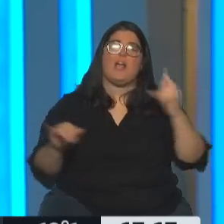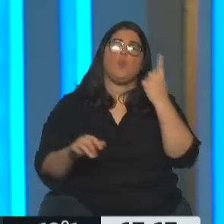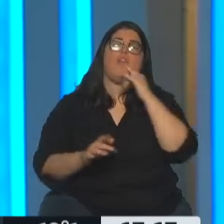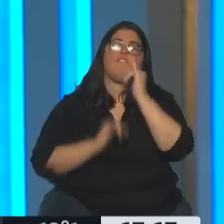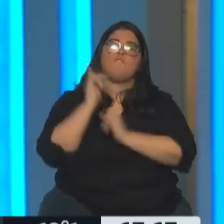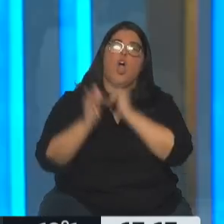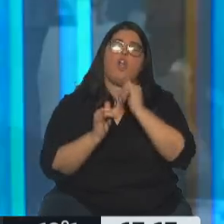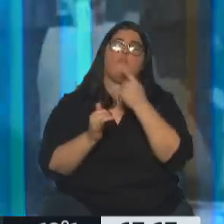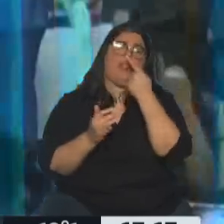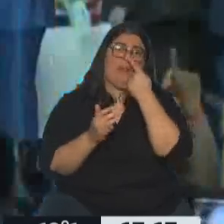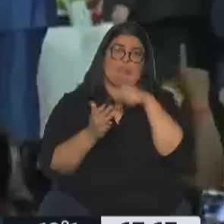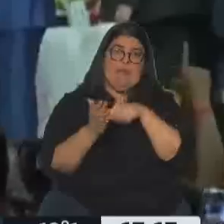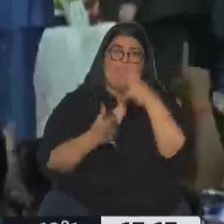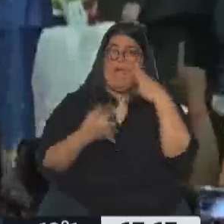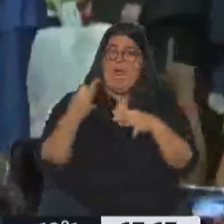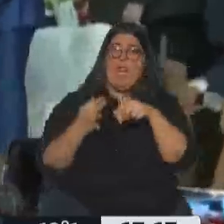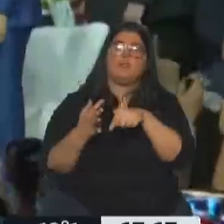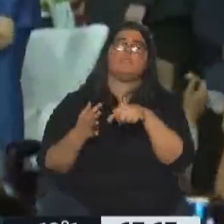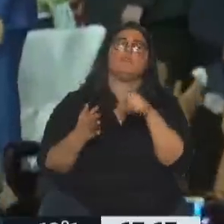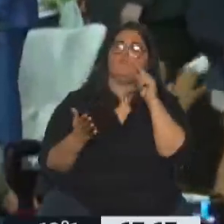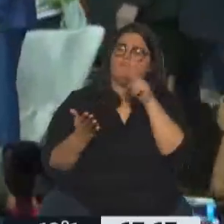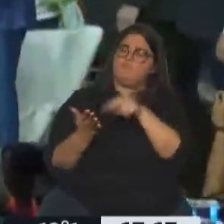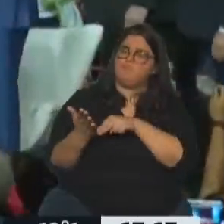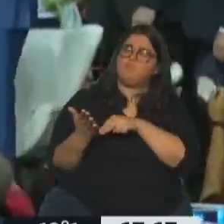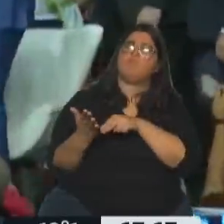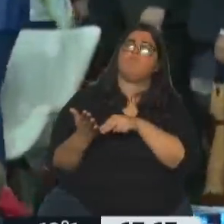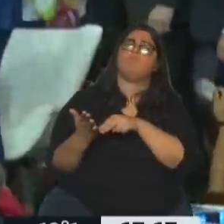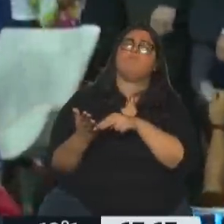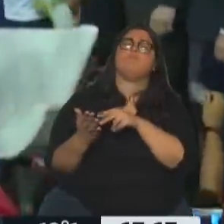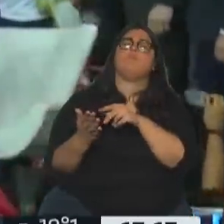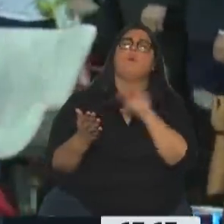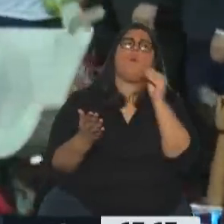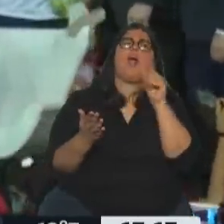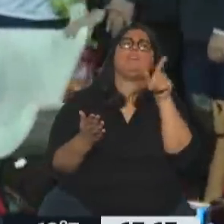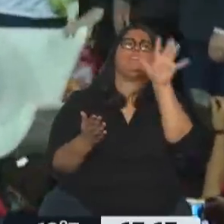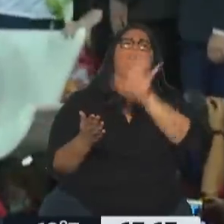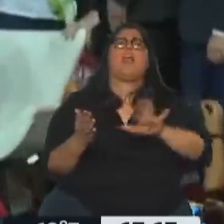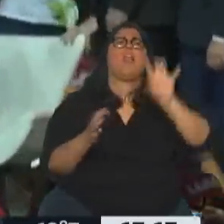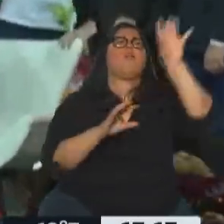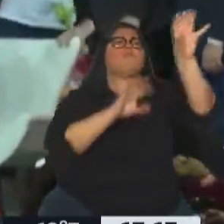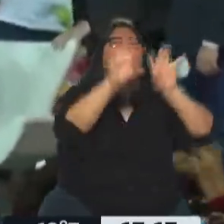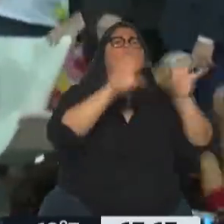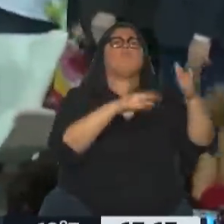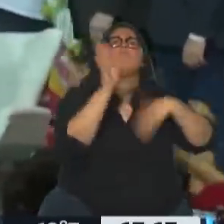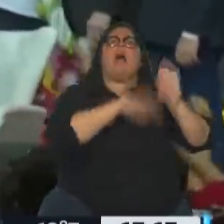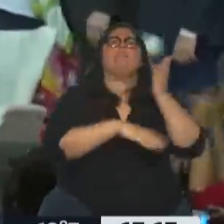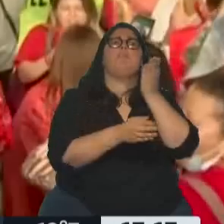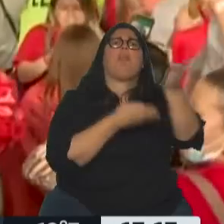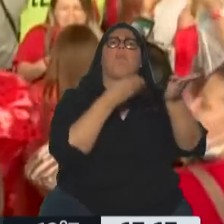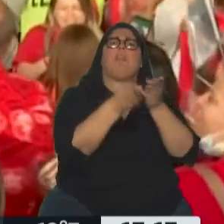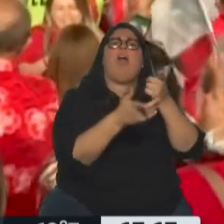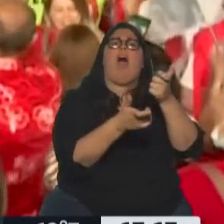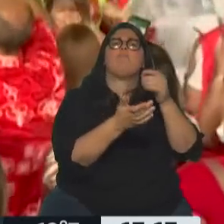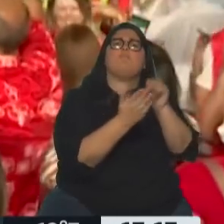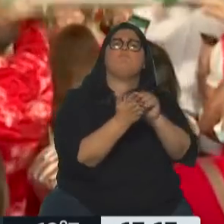un estudio muy interesante, porque se veía en qué estados eran los mayores pedidos, claro, para acceder a las armas.